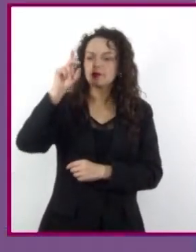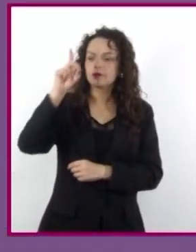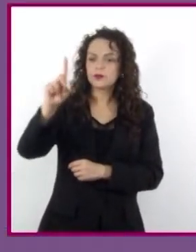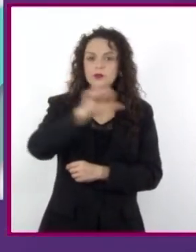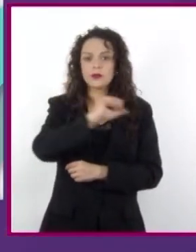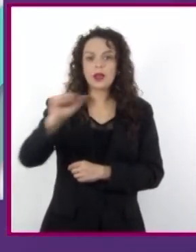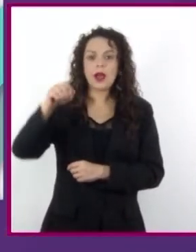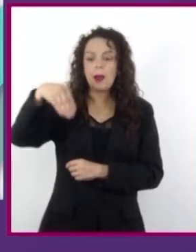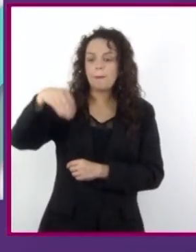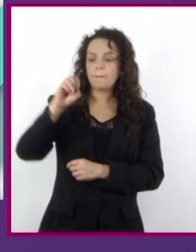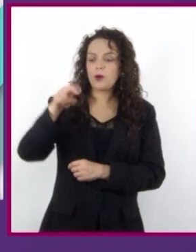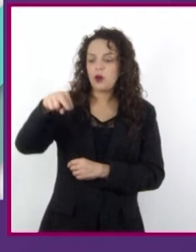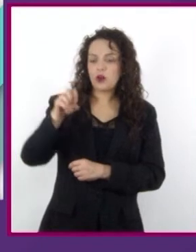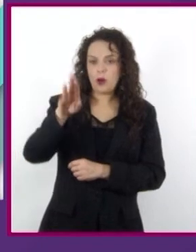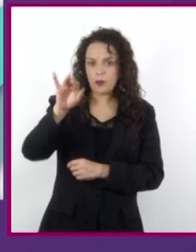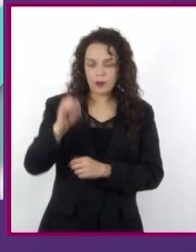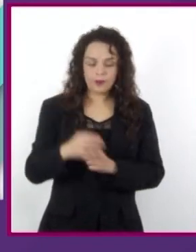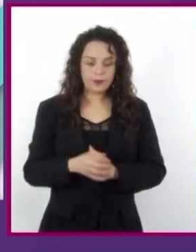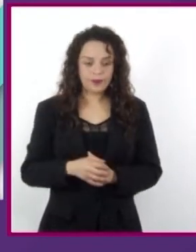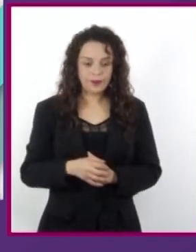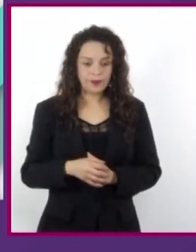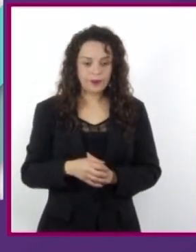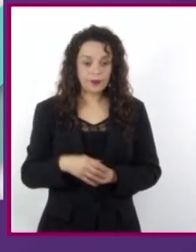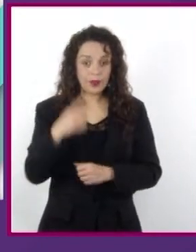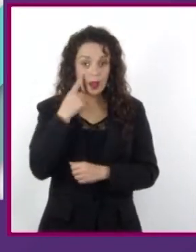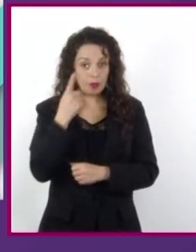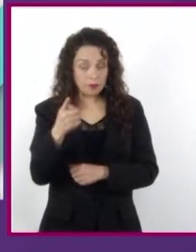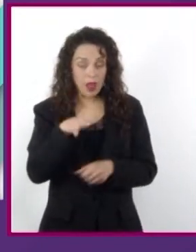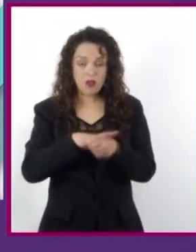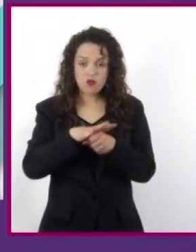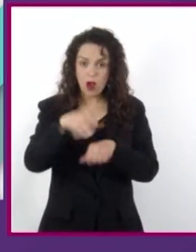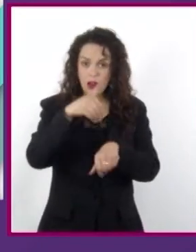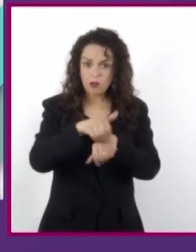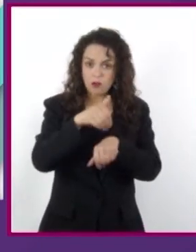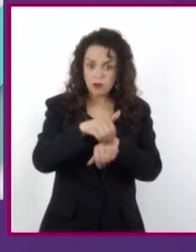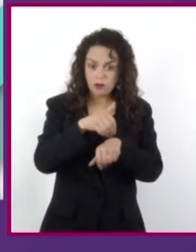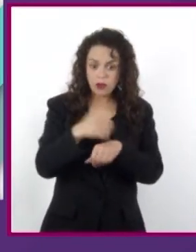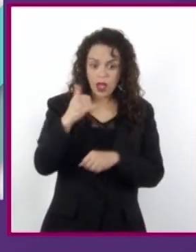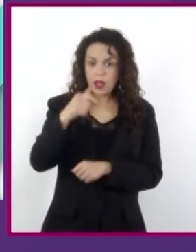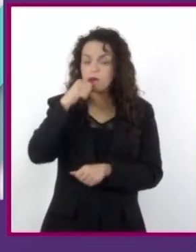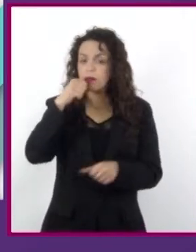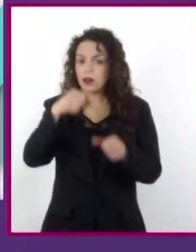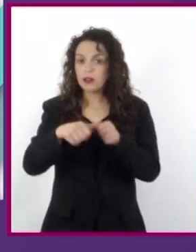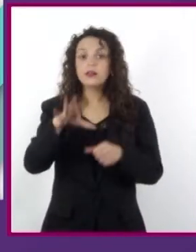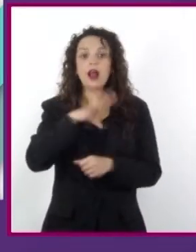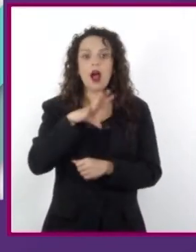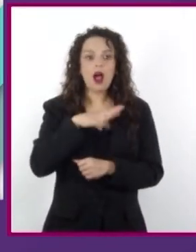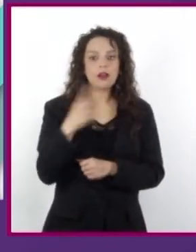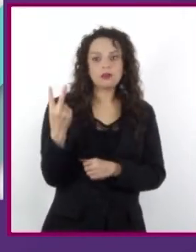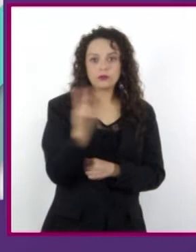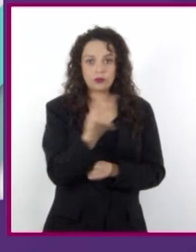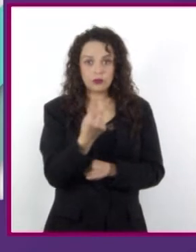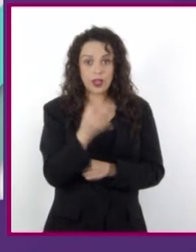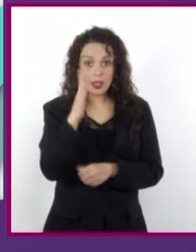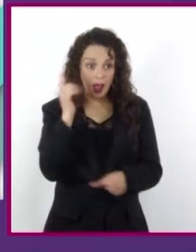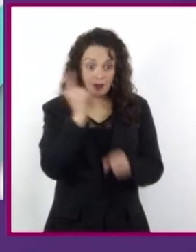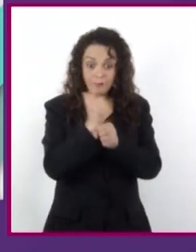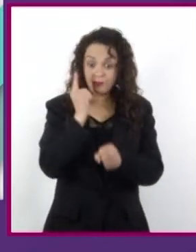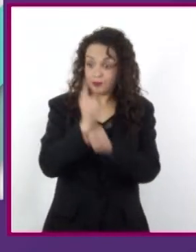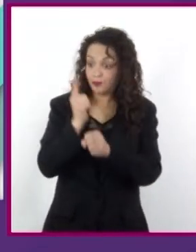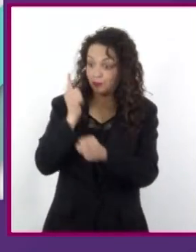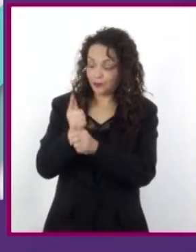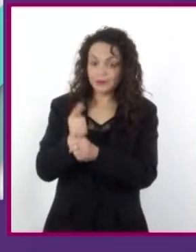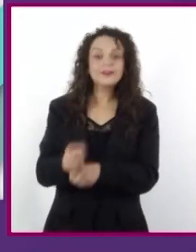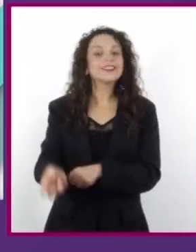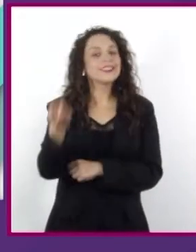monomios. Solo hay que ver cuáles de estos números y variables están en ambos. ¿Los tienen?